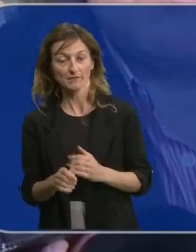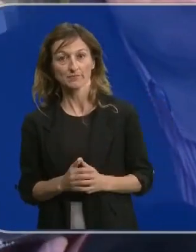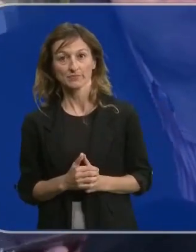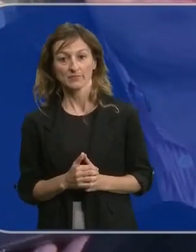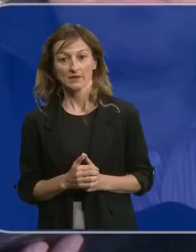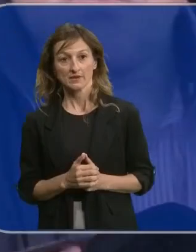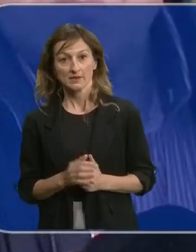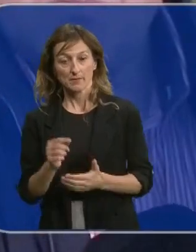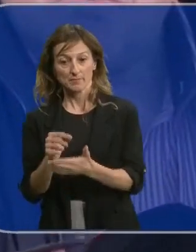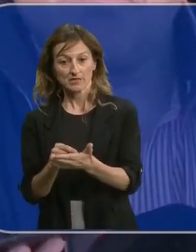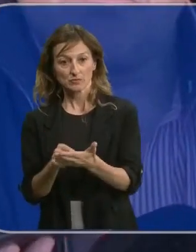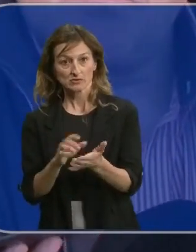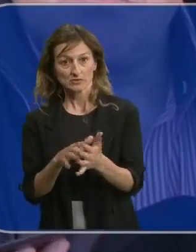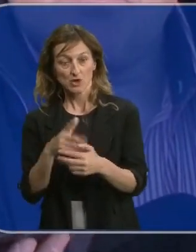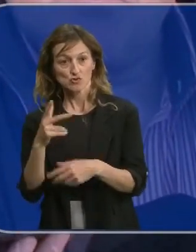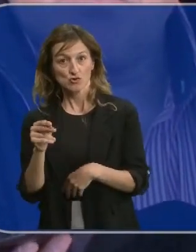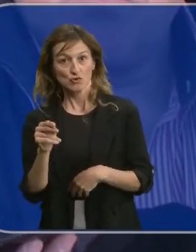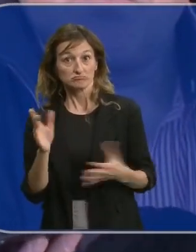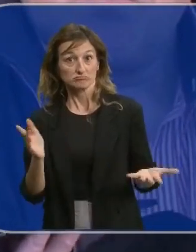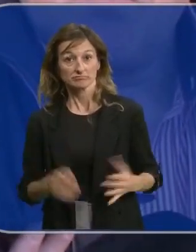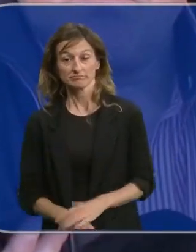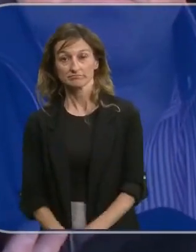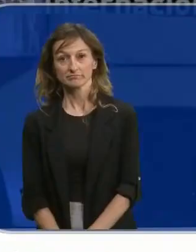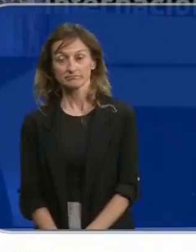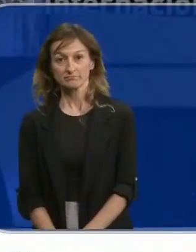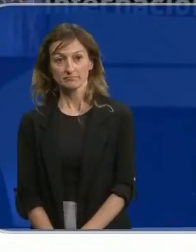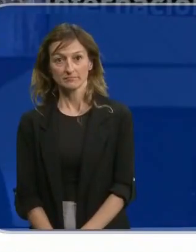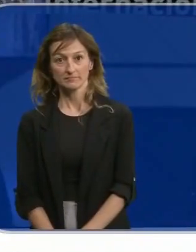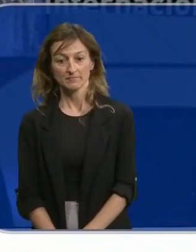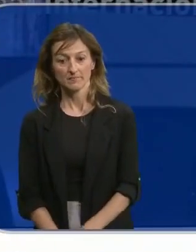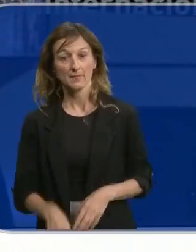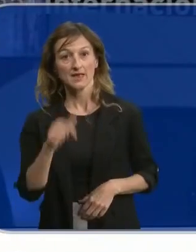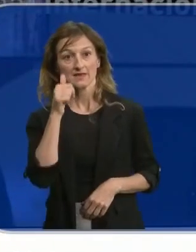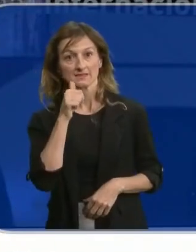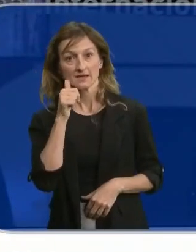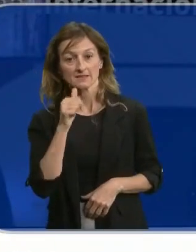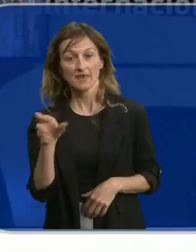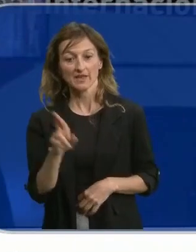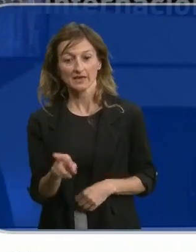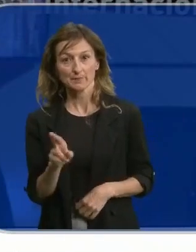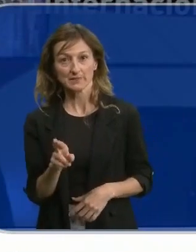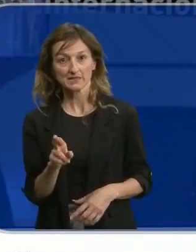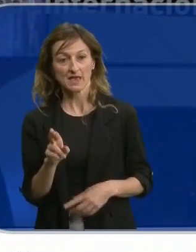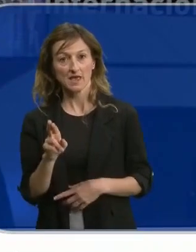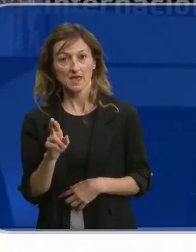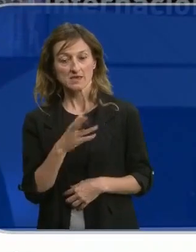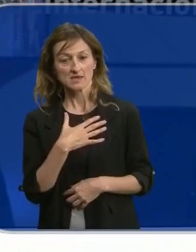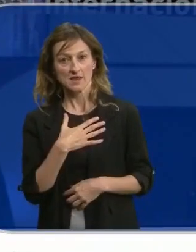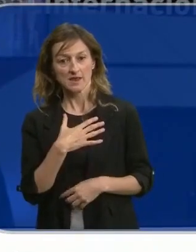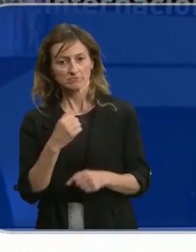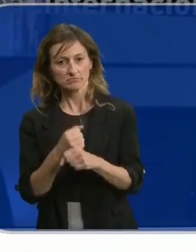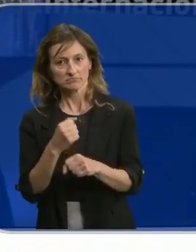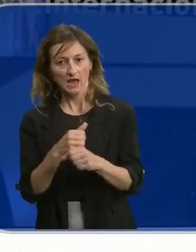que tumbar unos presupuestos en castill León pues se tumbarán y Pedro Sánchez insiste en que conseguirá acabar la